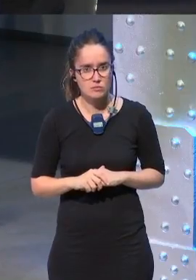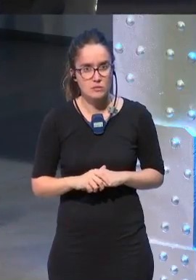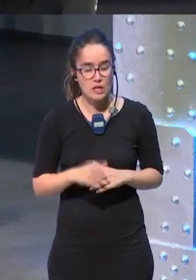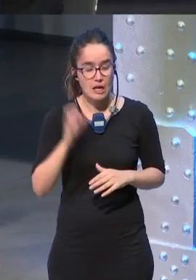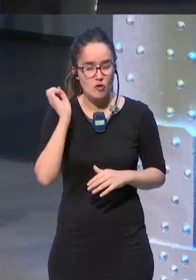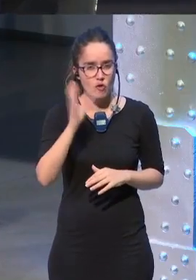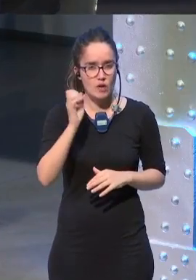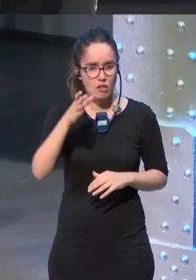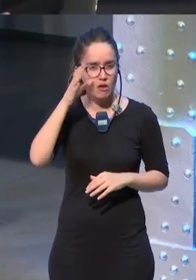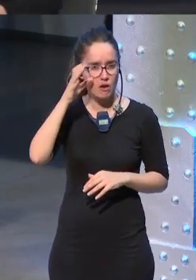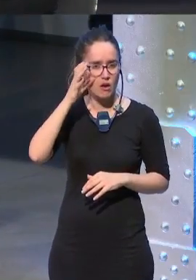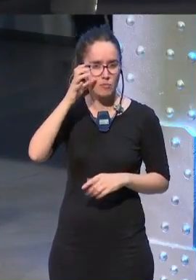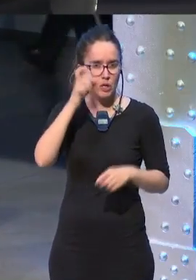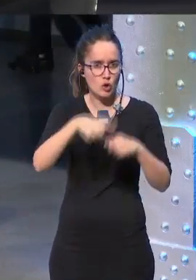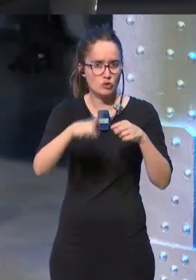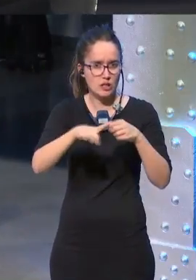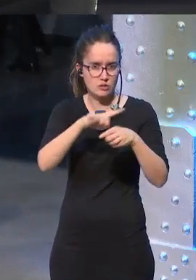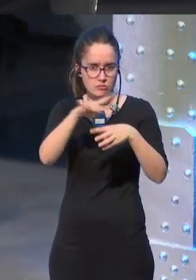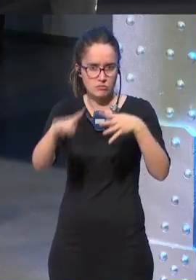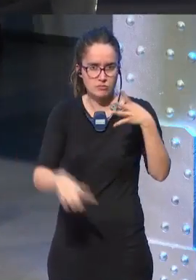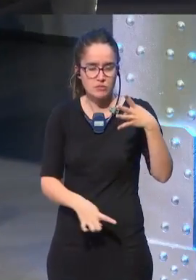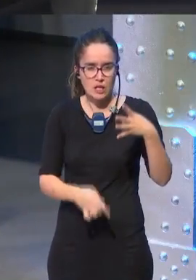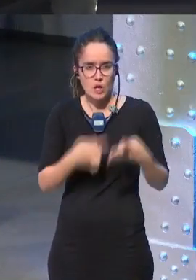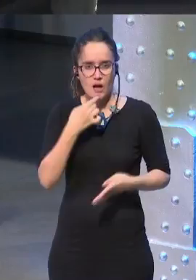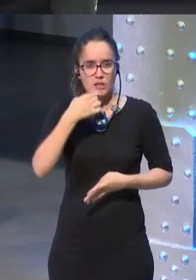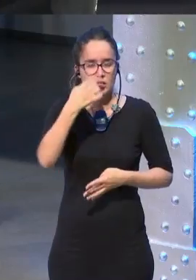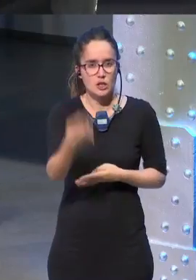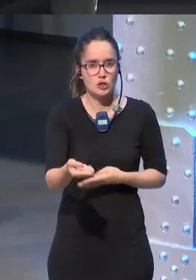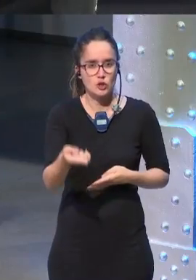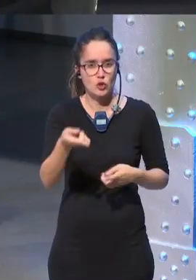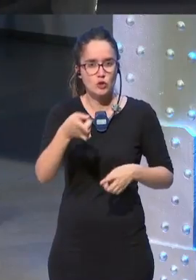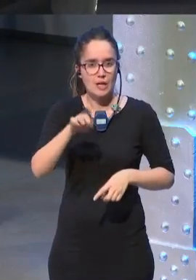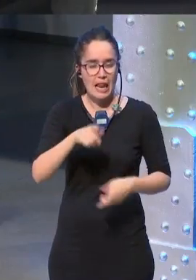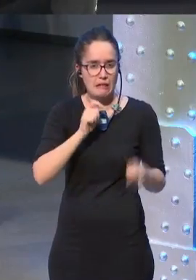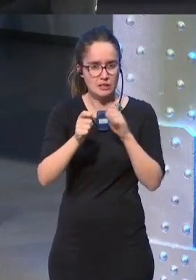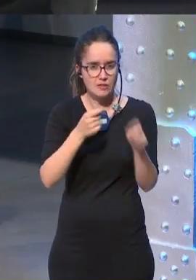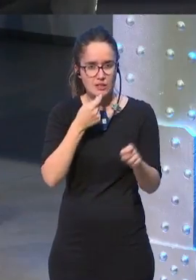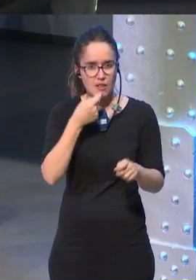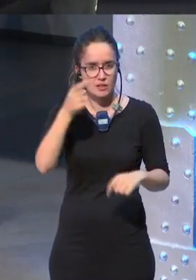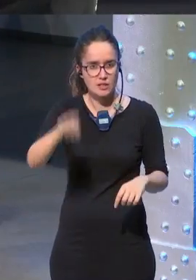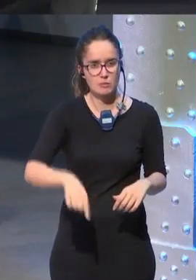Durante la charla hemos escuchado varias cosas que también has mencionado en las entrevistas,